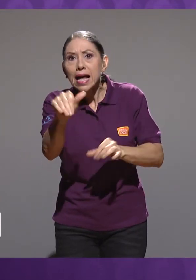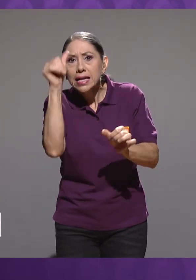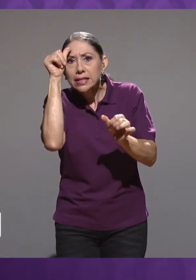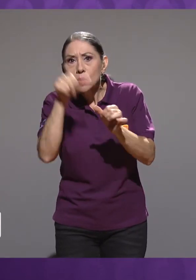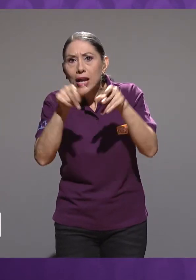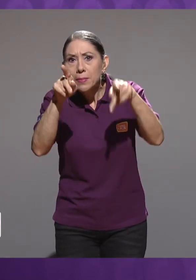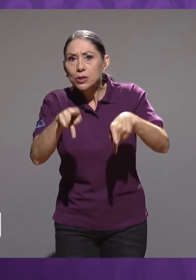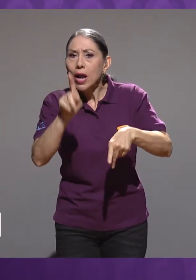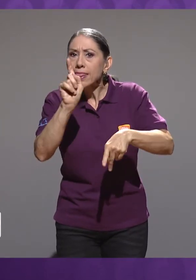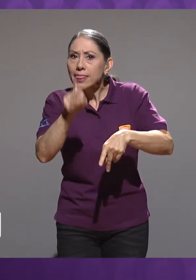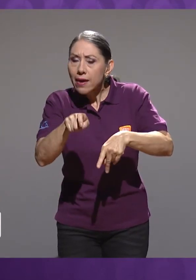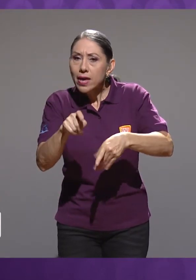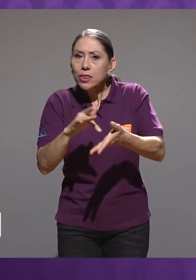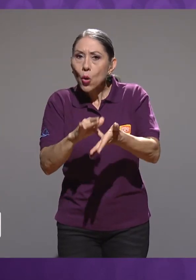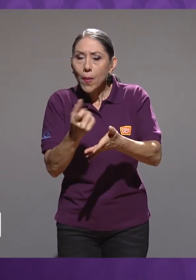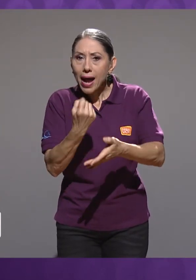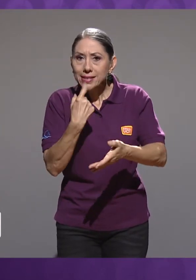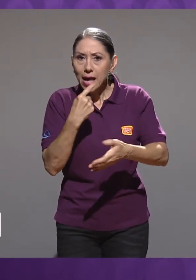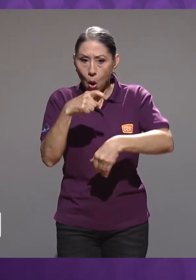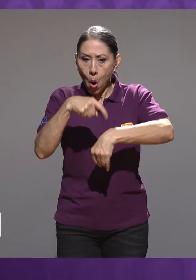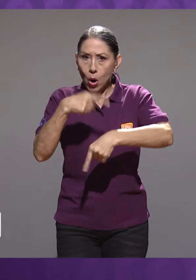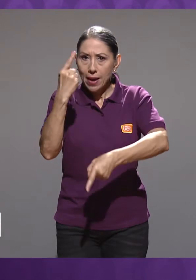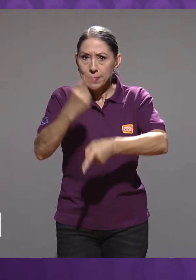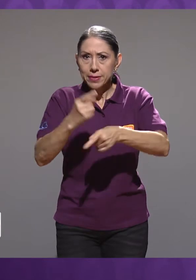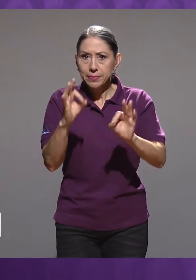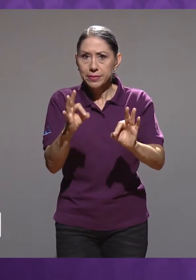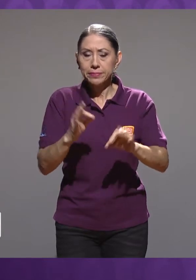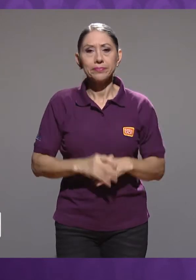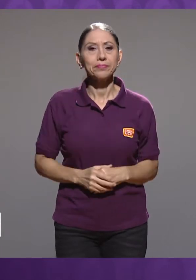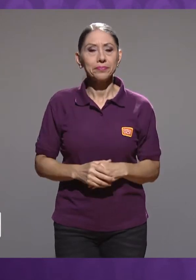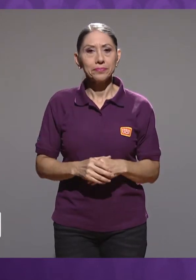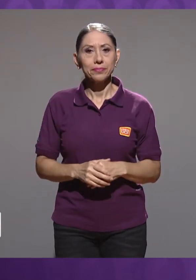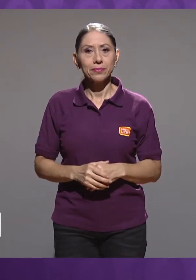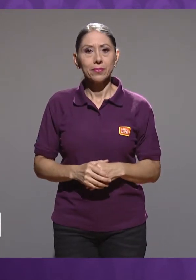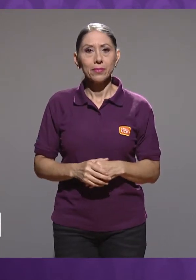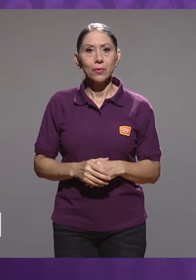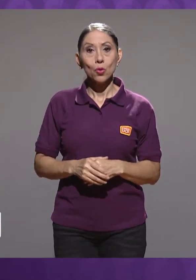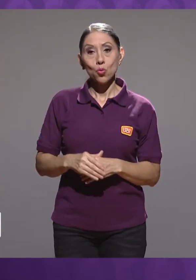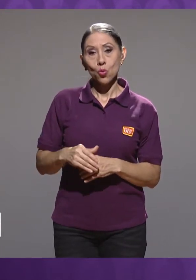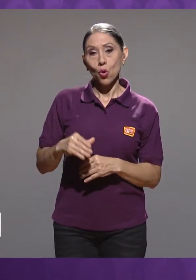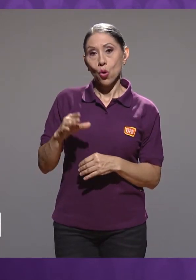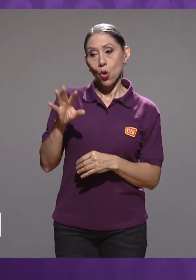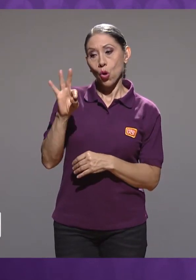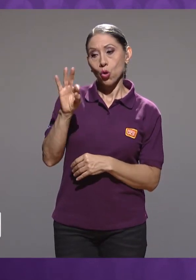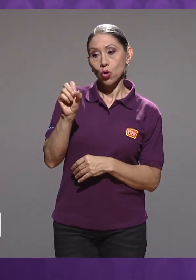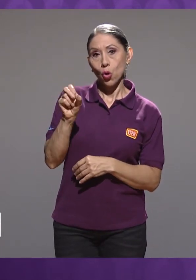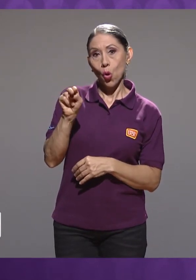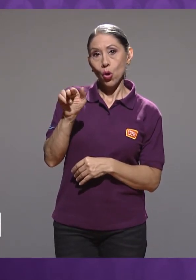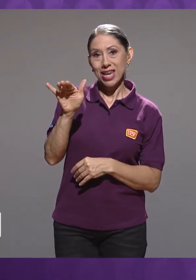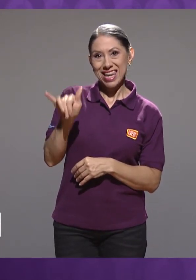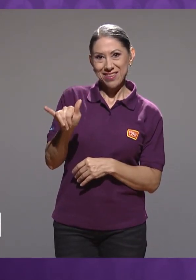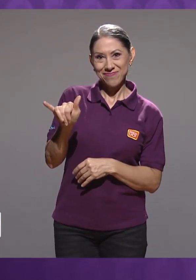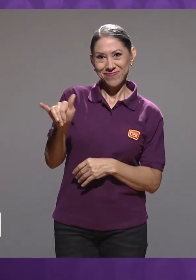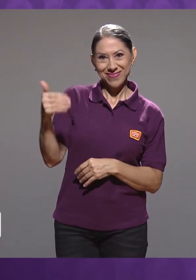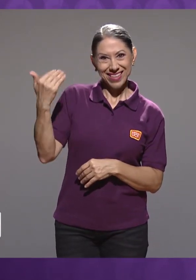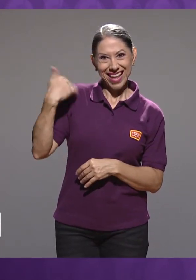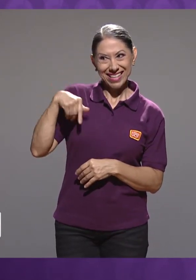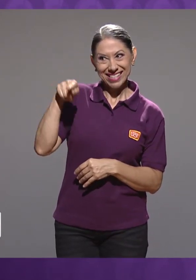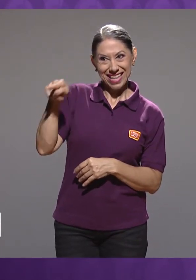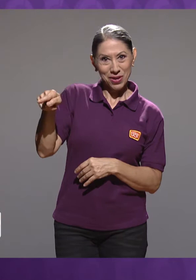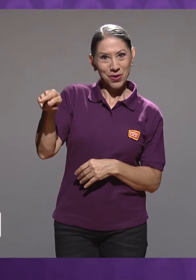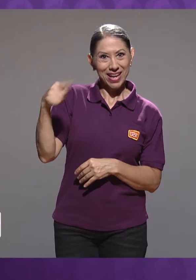sus medicamentos a la hora indicada. Comenzó Tony, que es el señor que